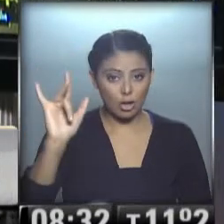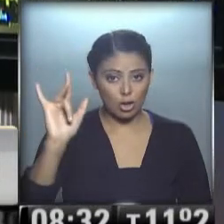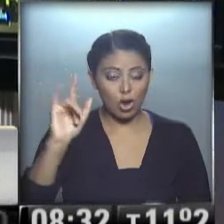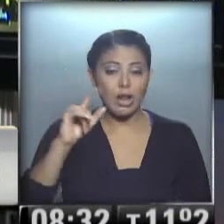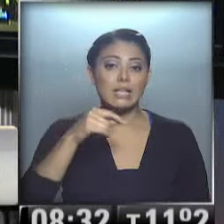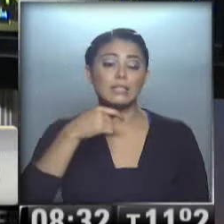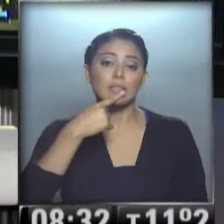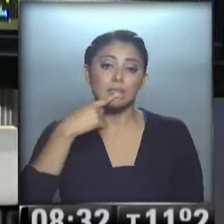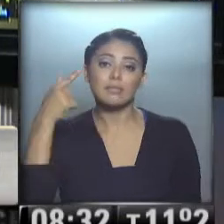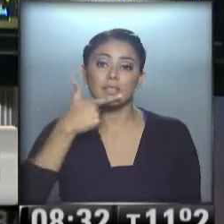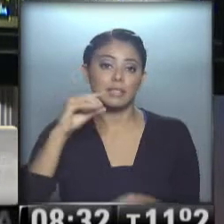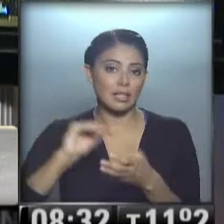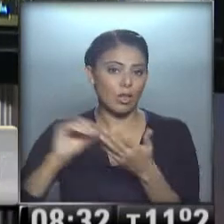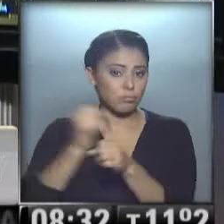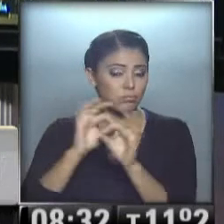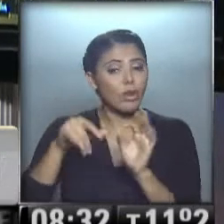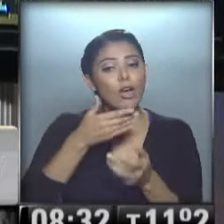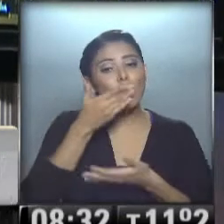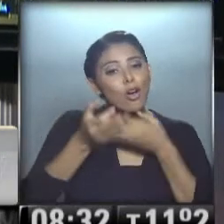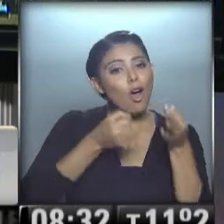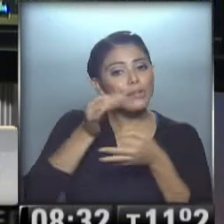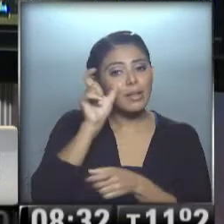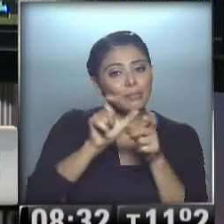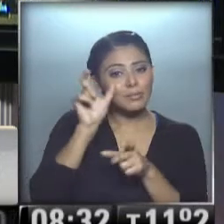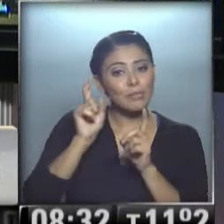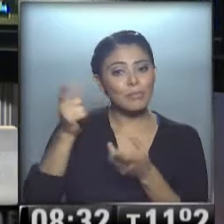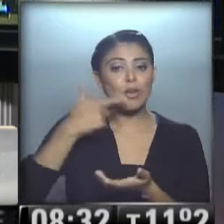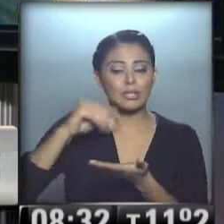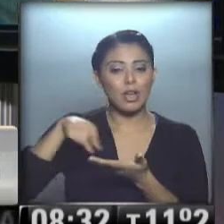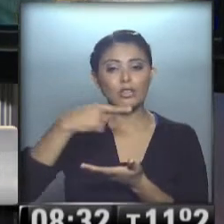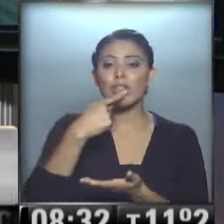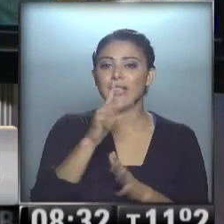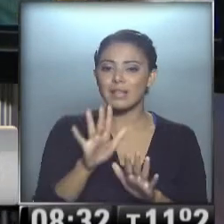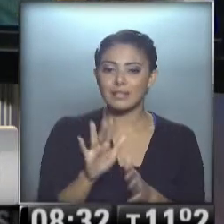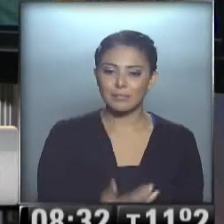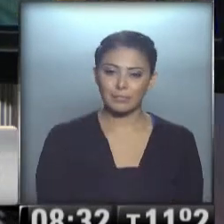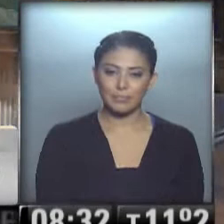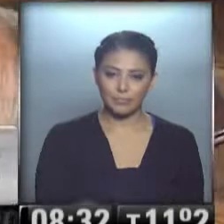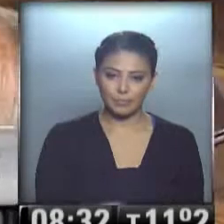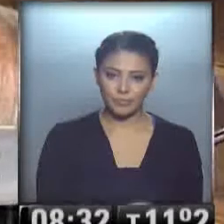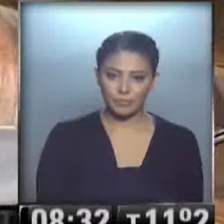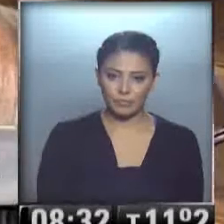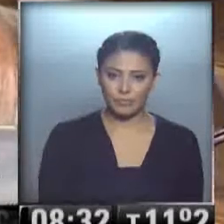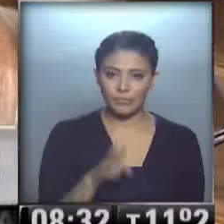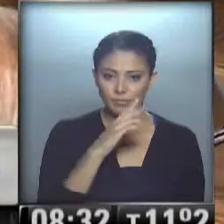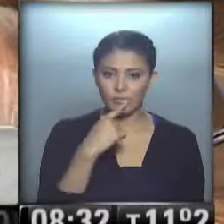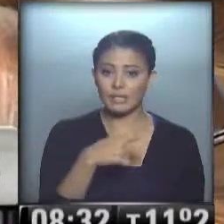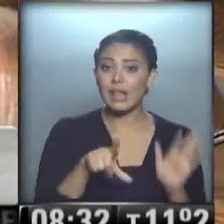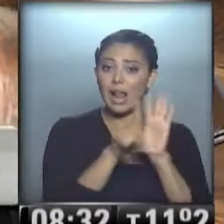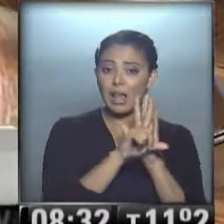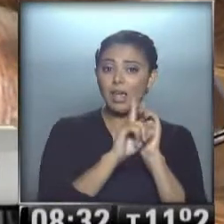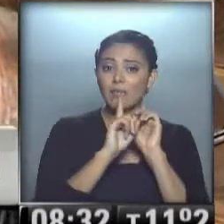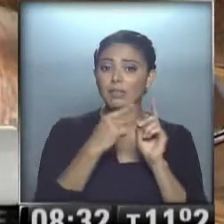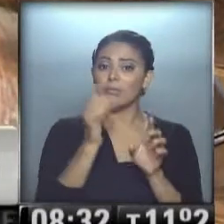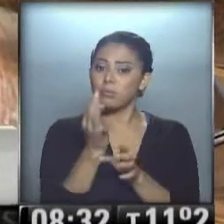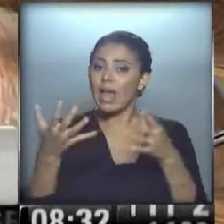el Senado Nacional. Conversamos con los protagonistas en el Senado y nos decían lo siguiente. Y es una ley, así como su nombre lo indica,